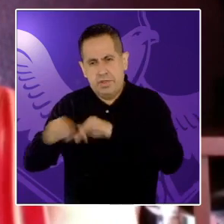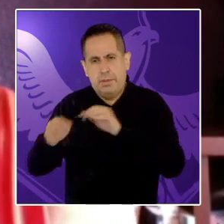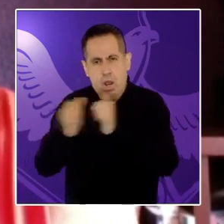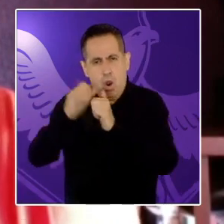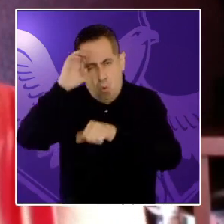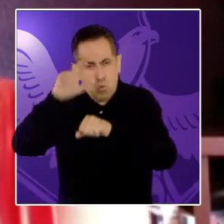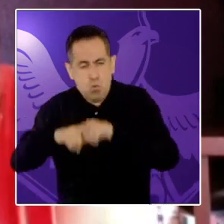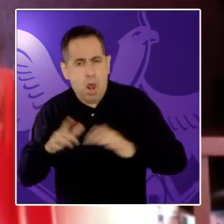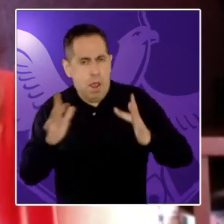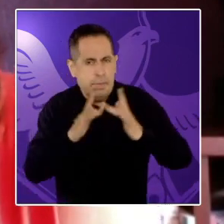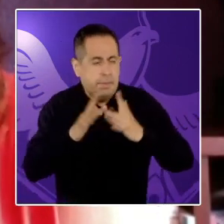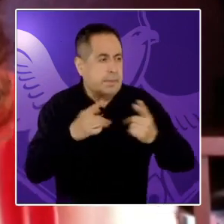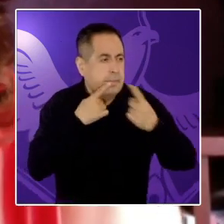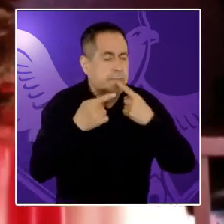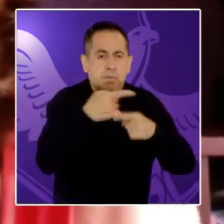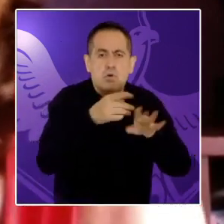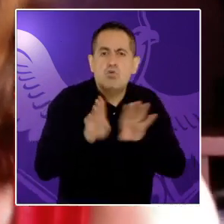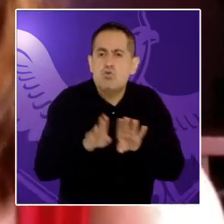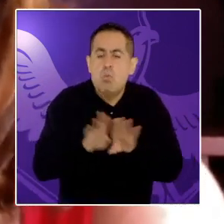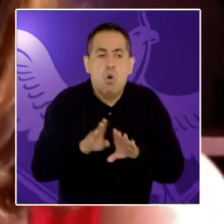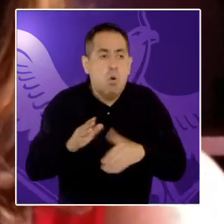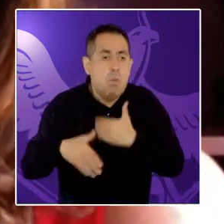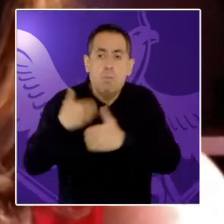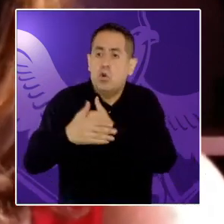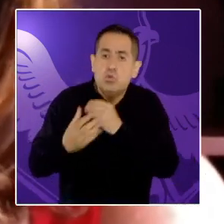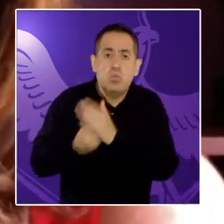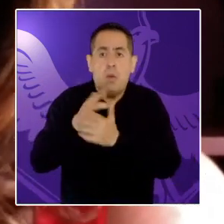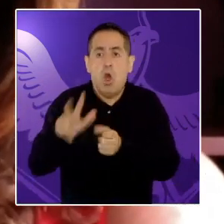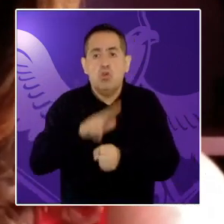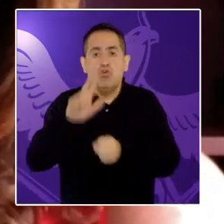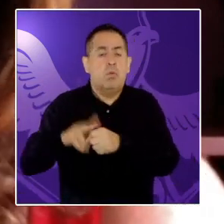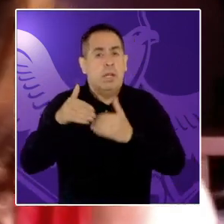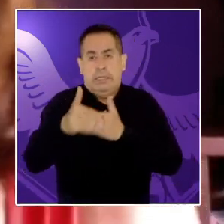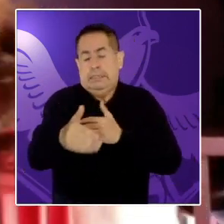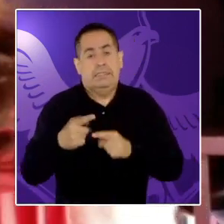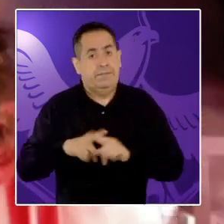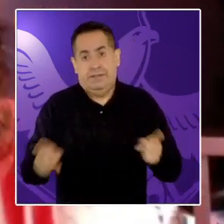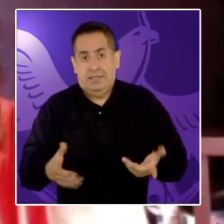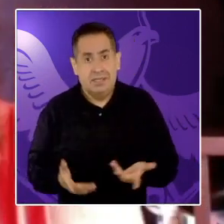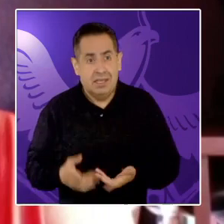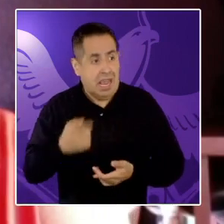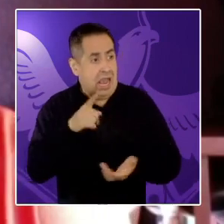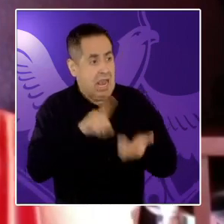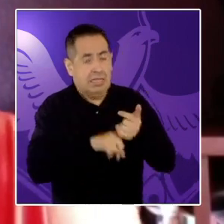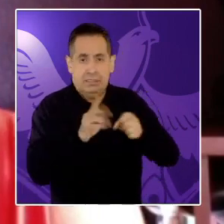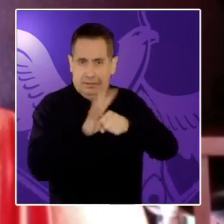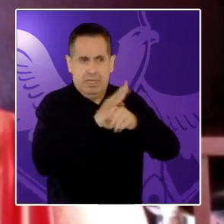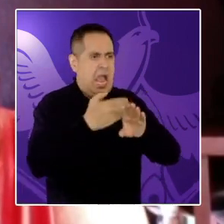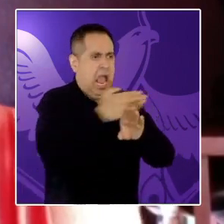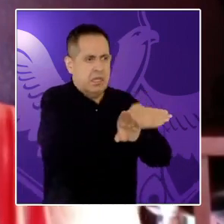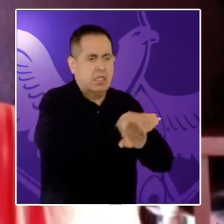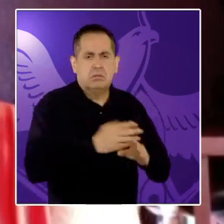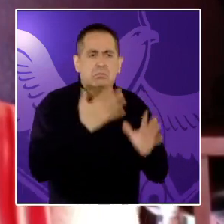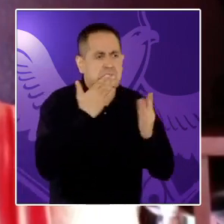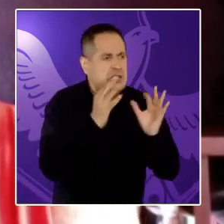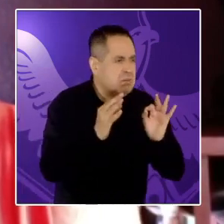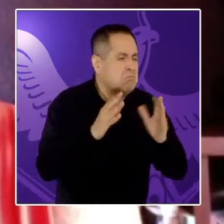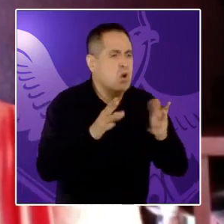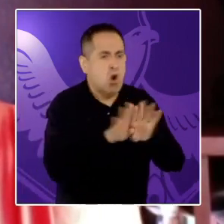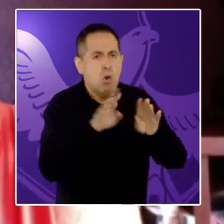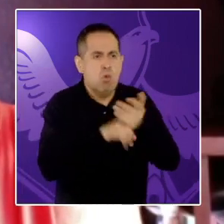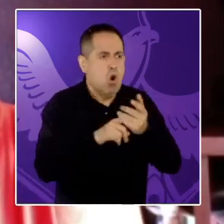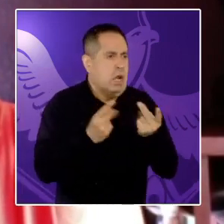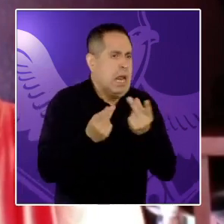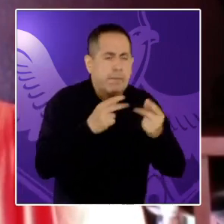de nuestros colegas que trabaja mucho la parte cultural, habla de cómo vamos a regresar a esta nueva normalidad. El ritmo de vida que